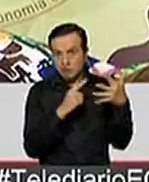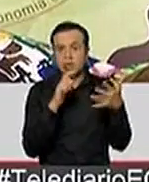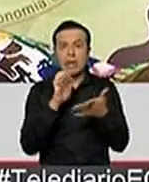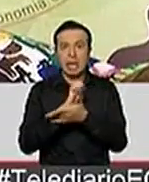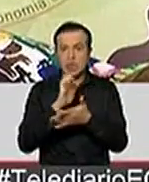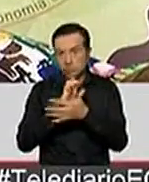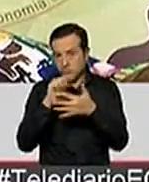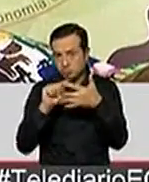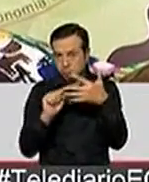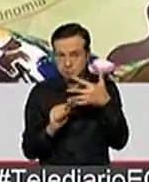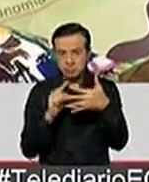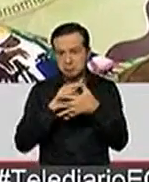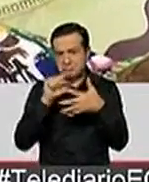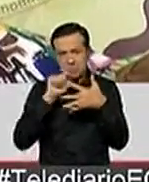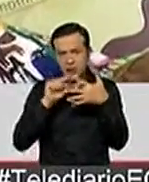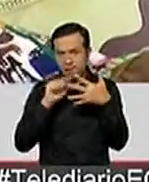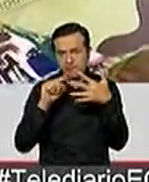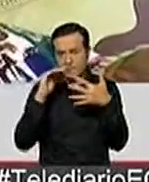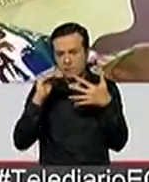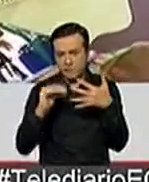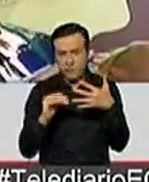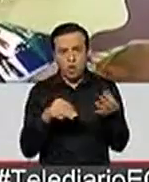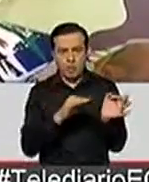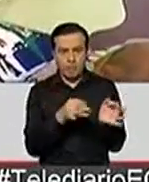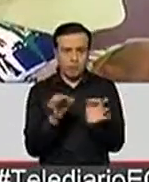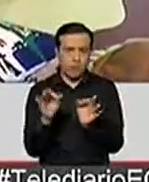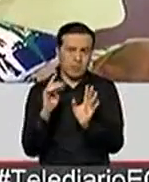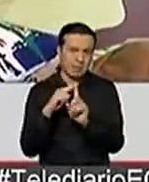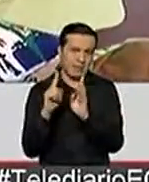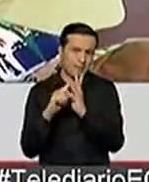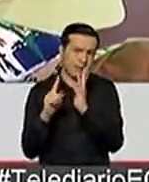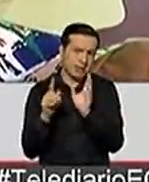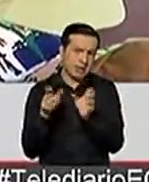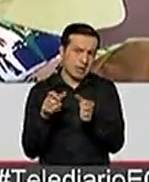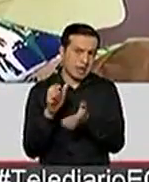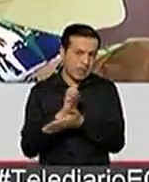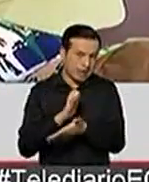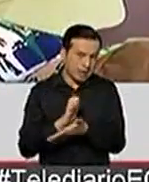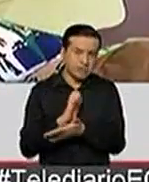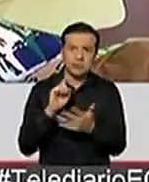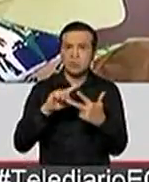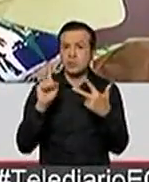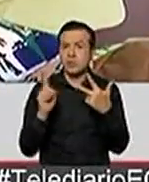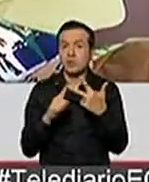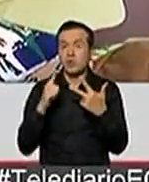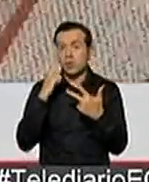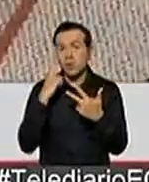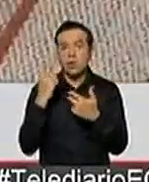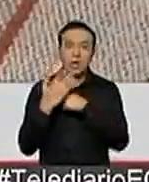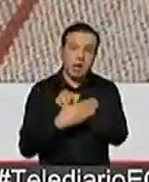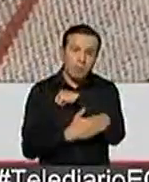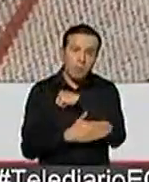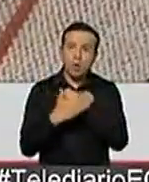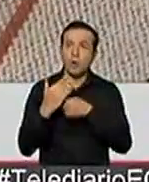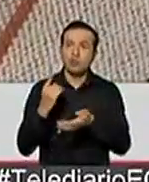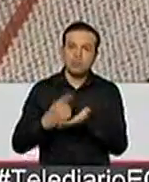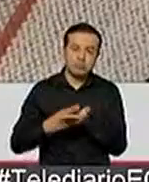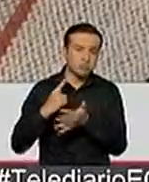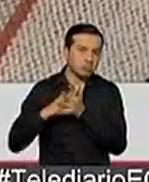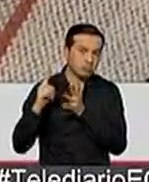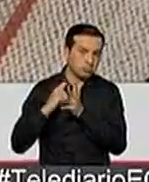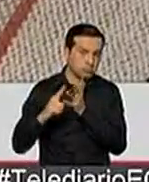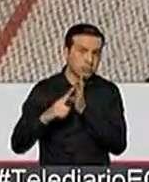quesos maduros, semimaduros, que van a estar presentes en esta feria y una variedad también de embutidos. En